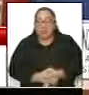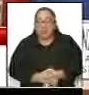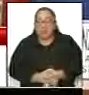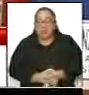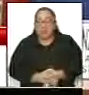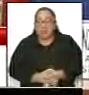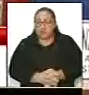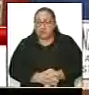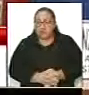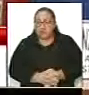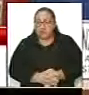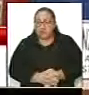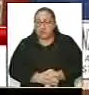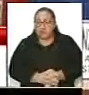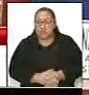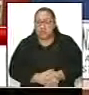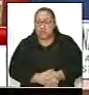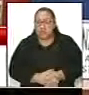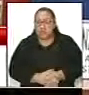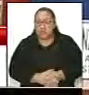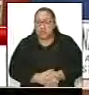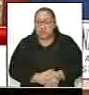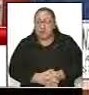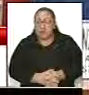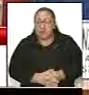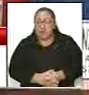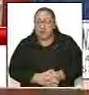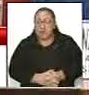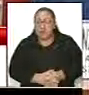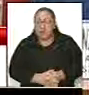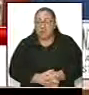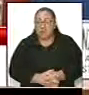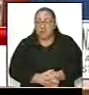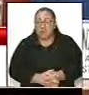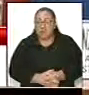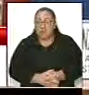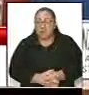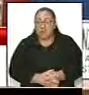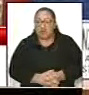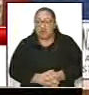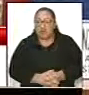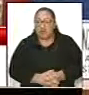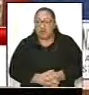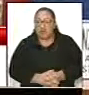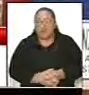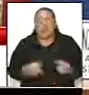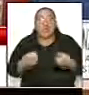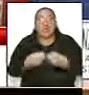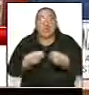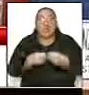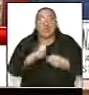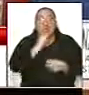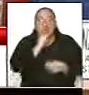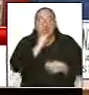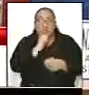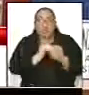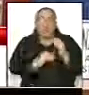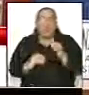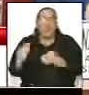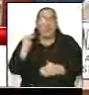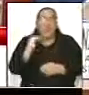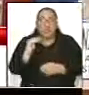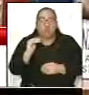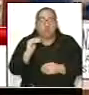entre otros, por estas tres razones. Por estas razones, las redes privadas han superado en